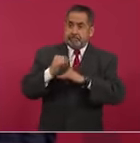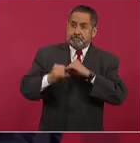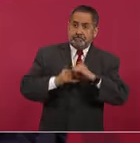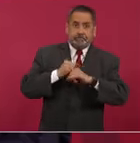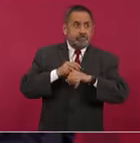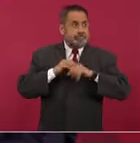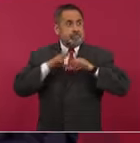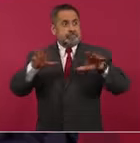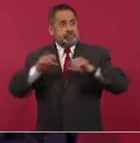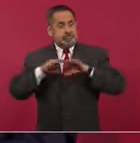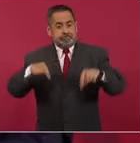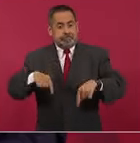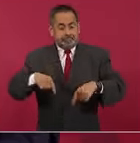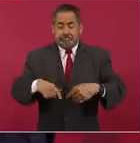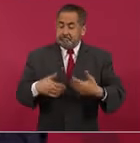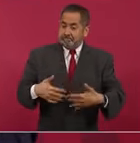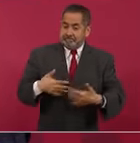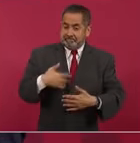internacionalizados.